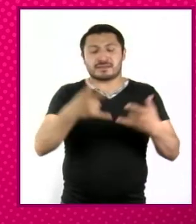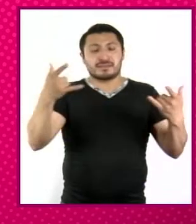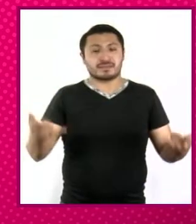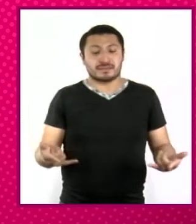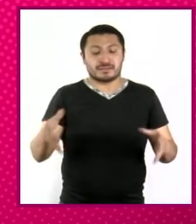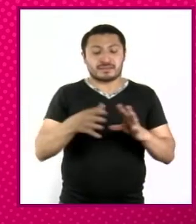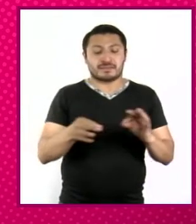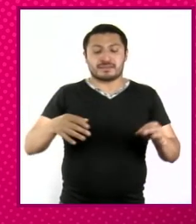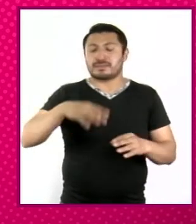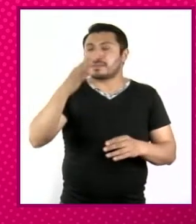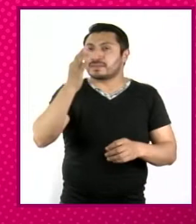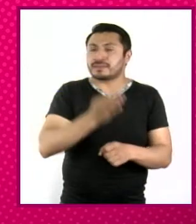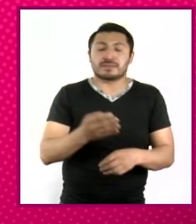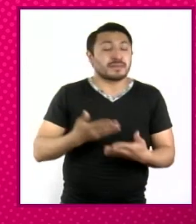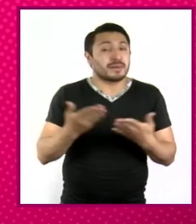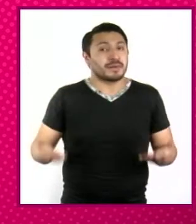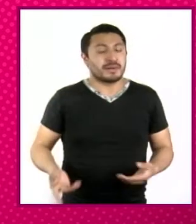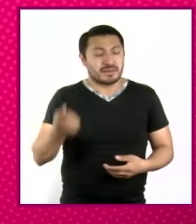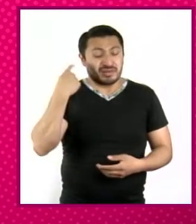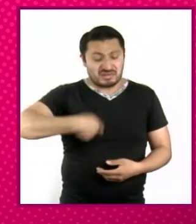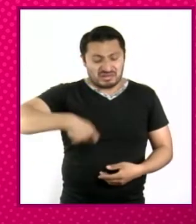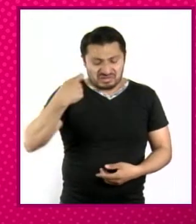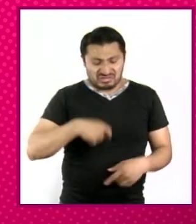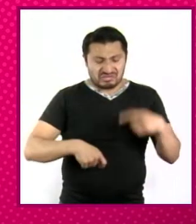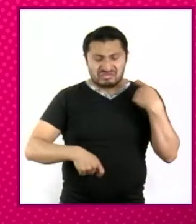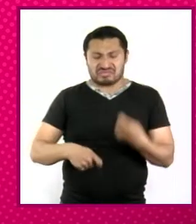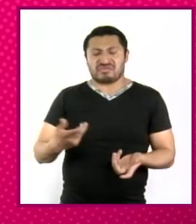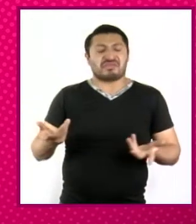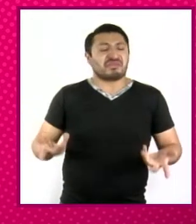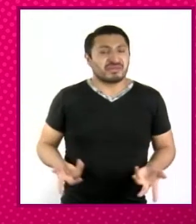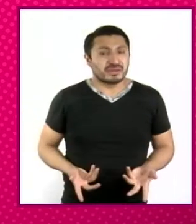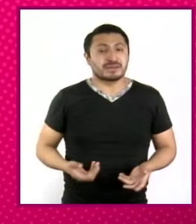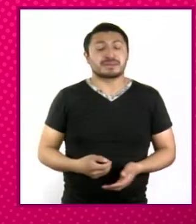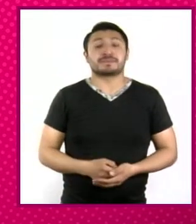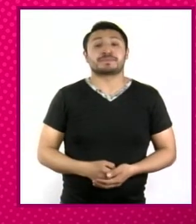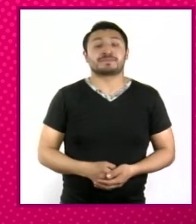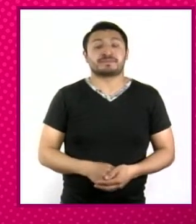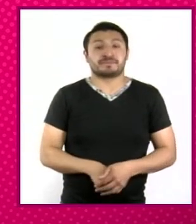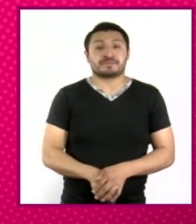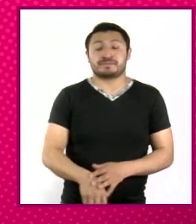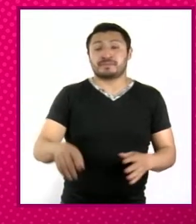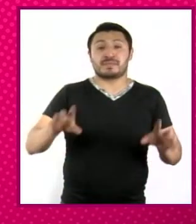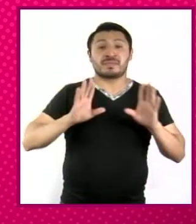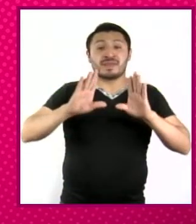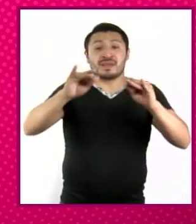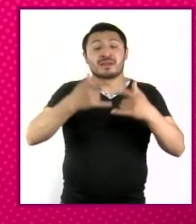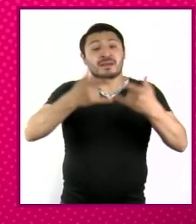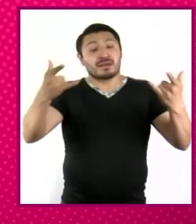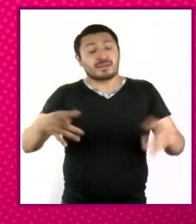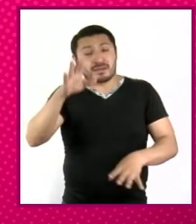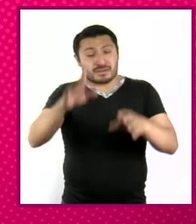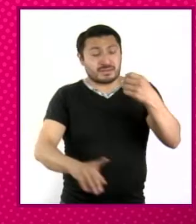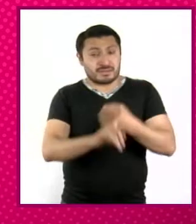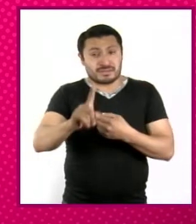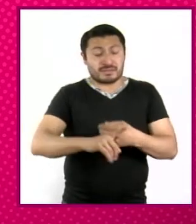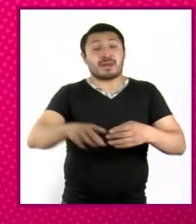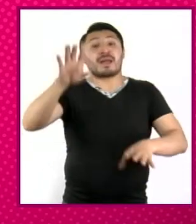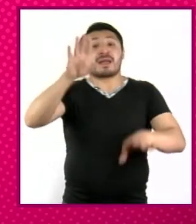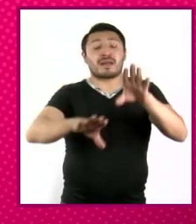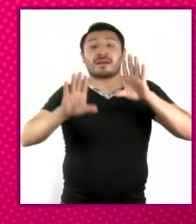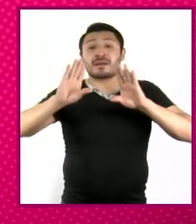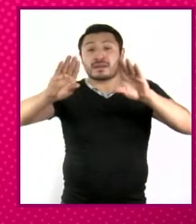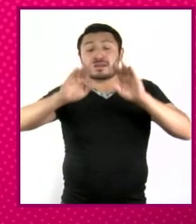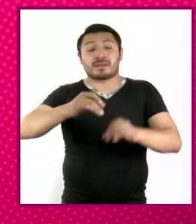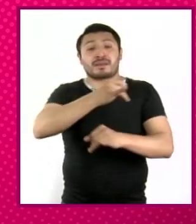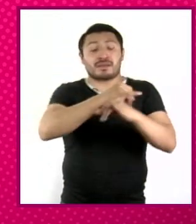el presente, nos explica quiénes somos. El gran problema de la enseñanza de la historia es que muchas veces nos habían enseñado a